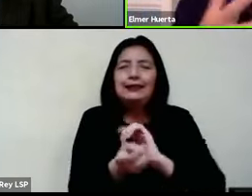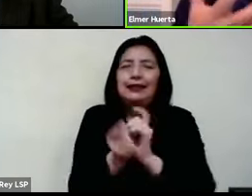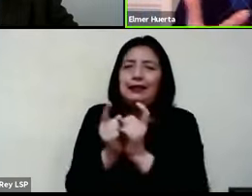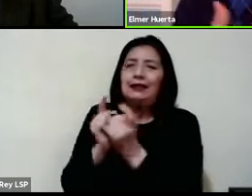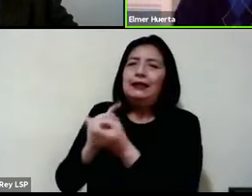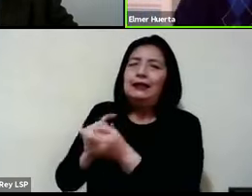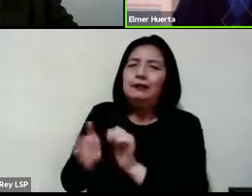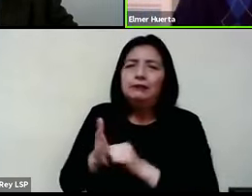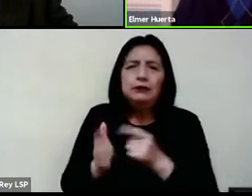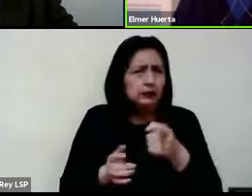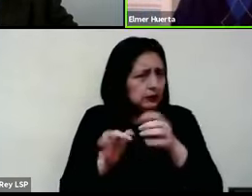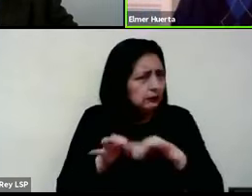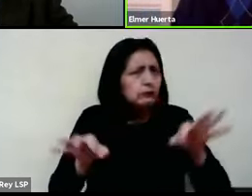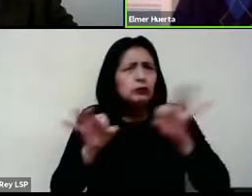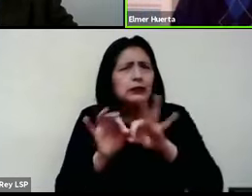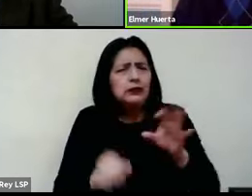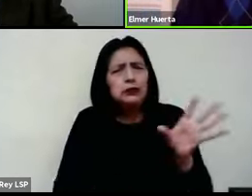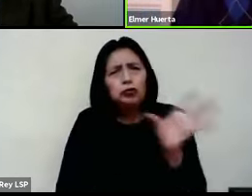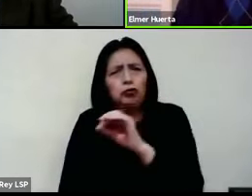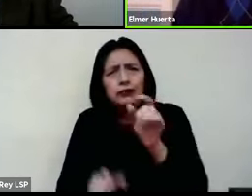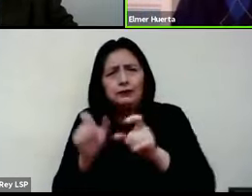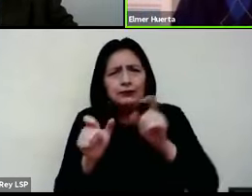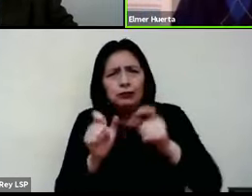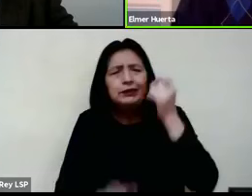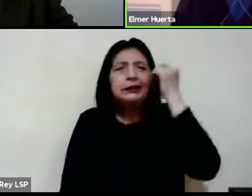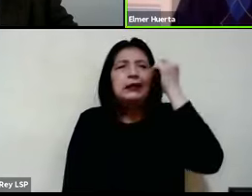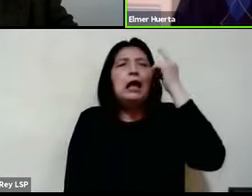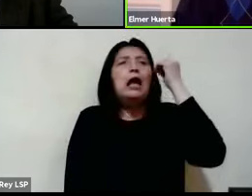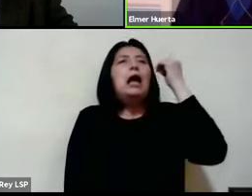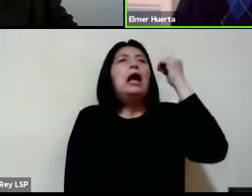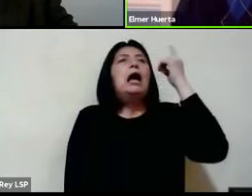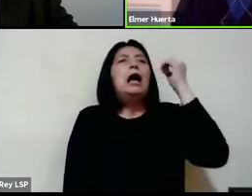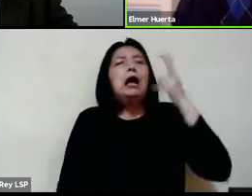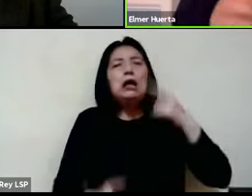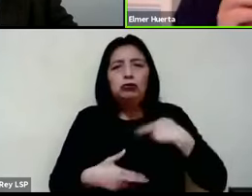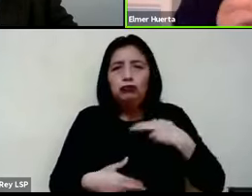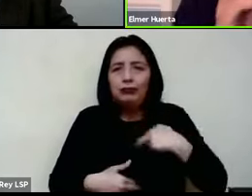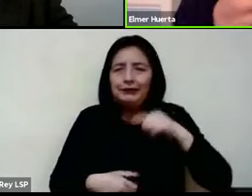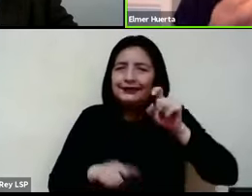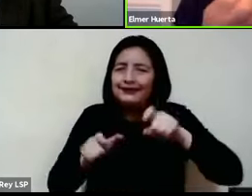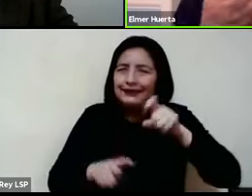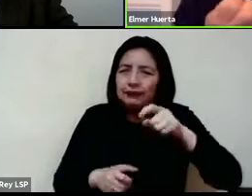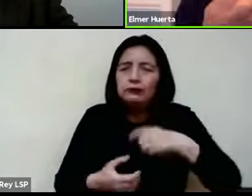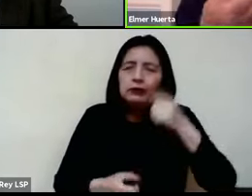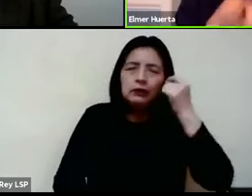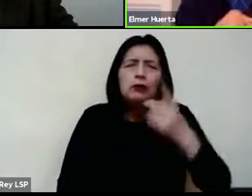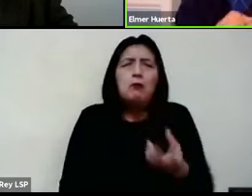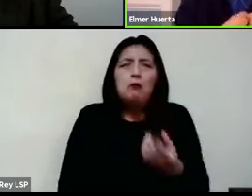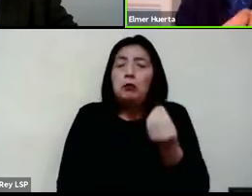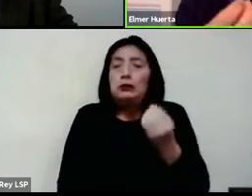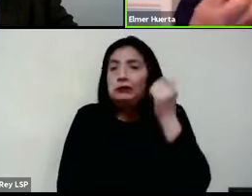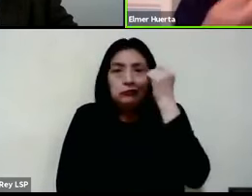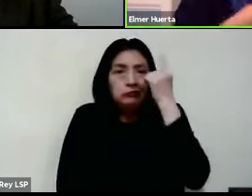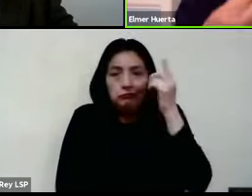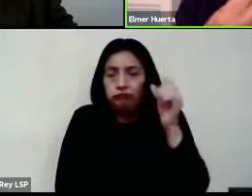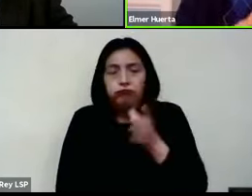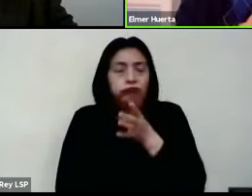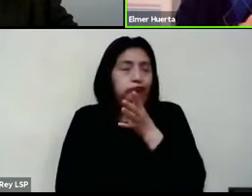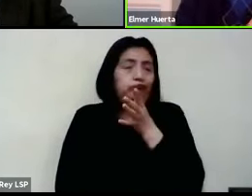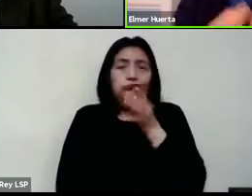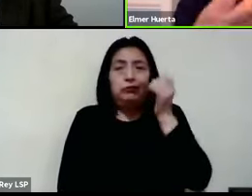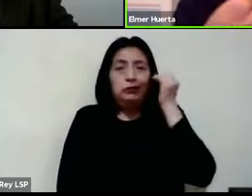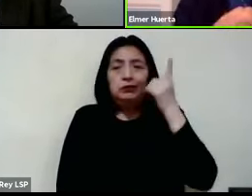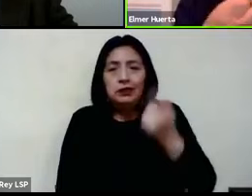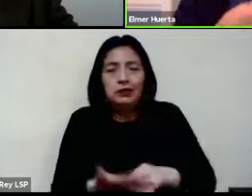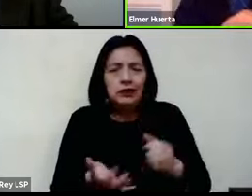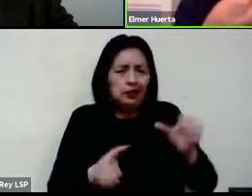Eso es importante que lo entendamos como personas, como seres humanos, porque si no entendemos este concepto básico de que la